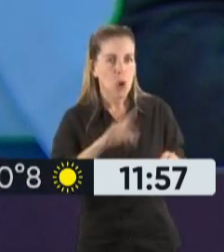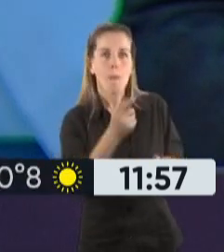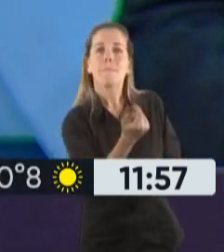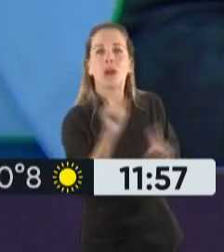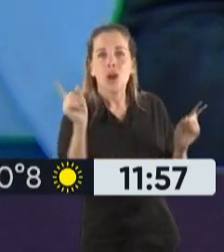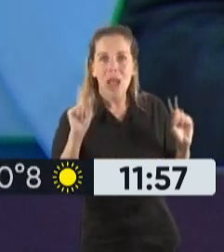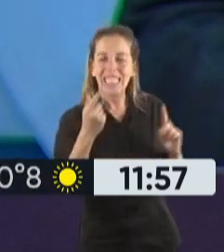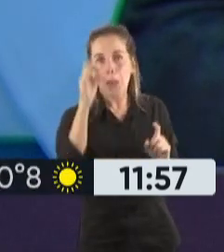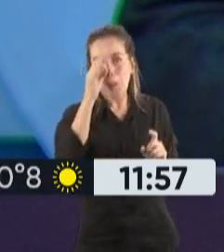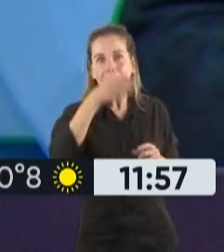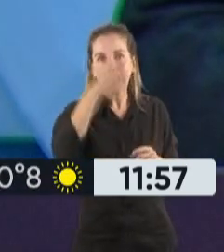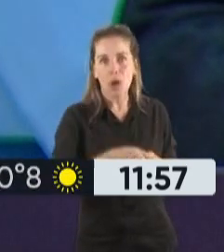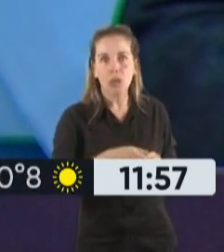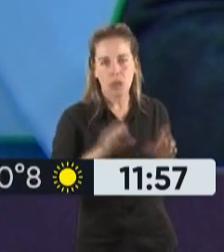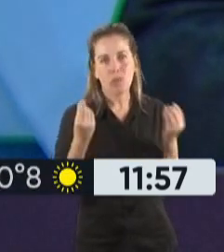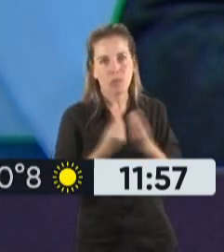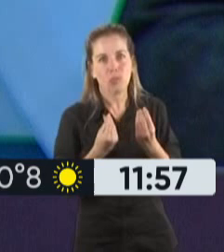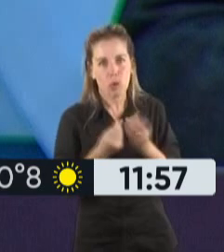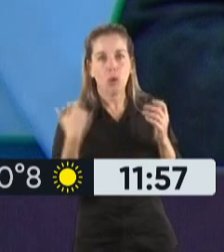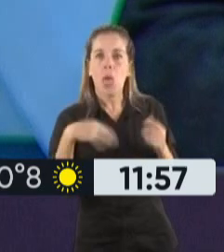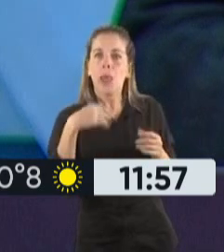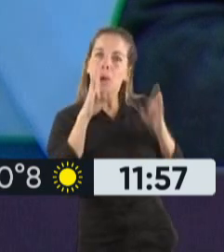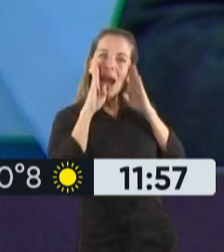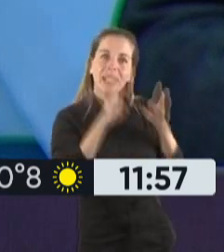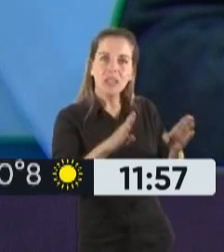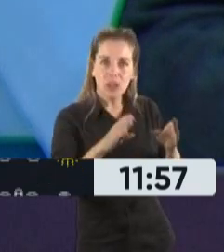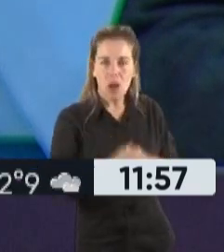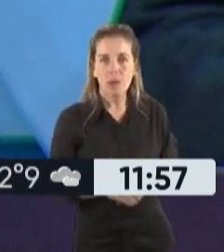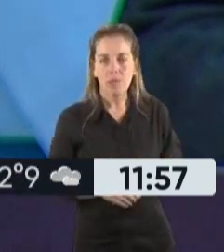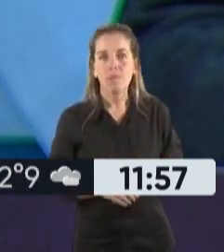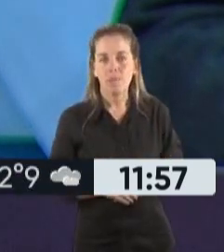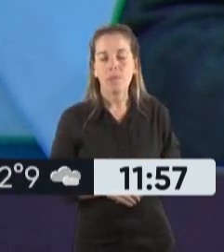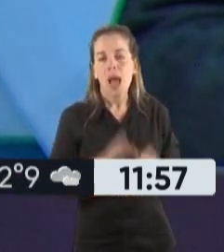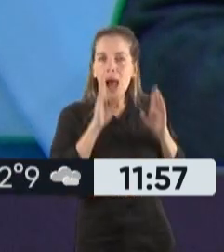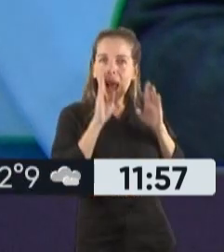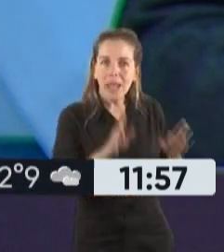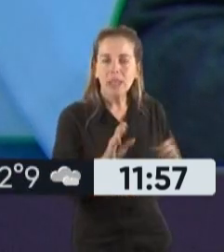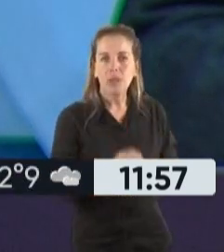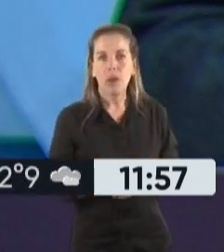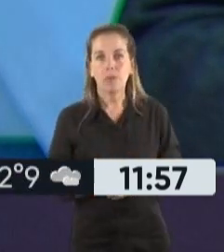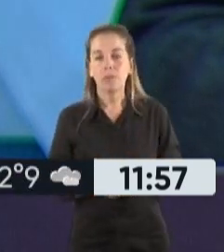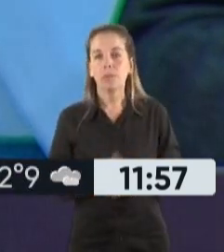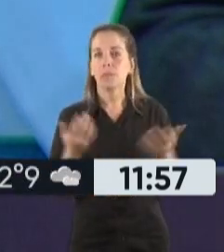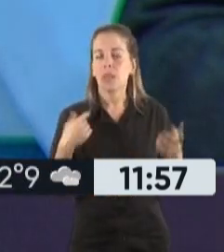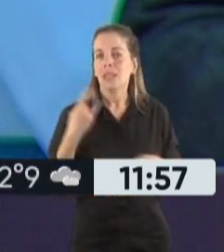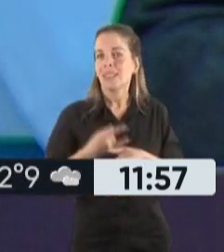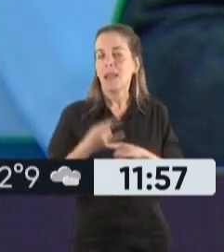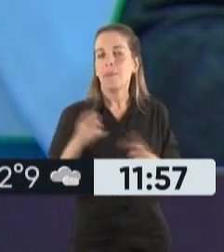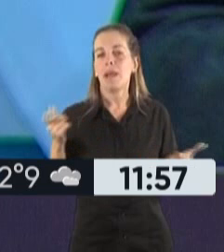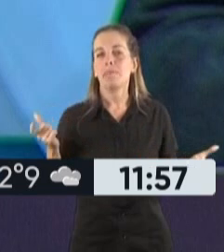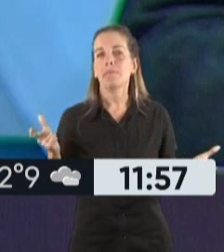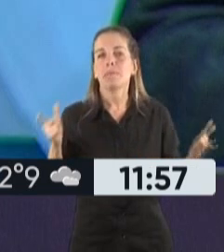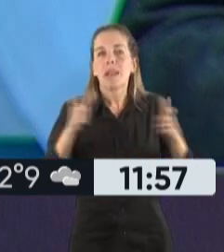muchísimo. Y por lo tanto hay que prestarle atención. En todos los lugares, en las reuniones